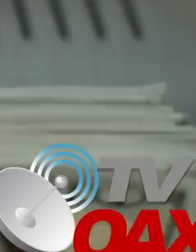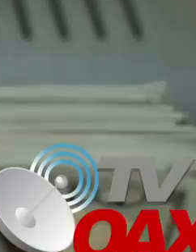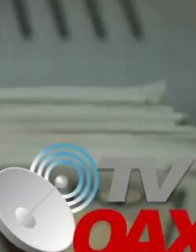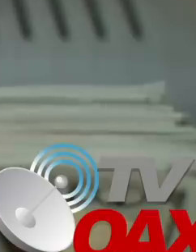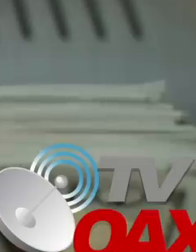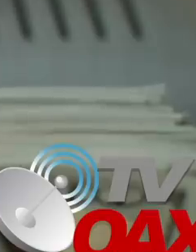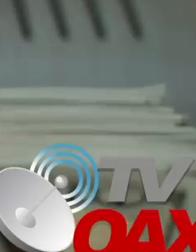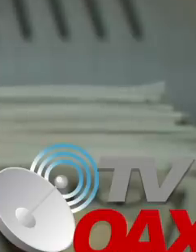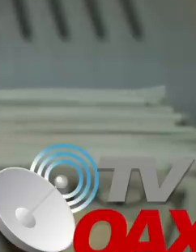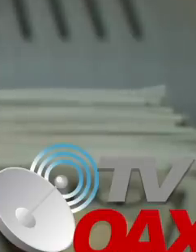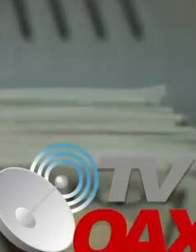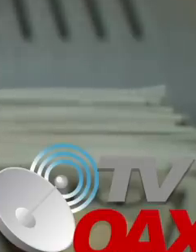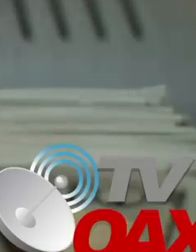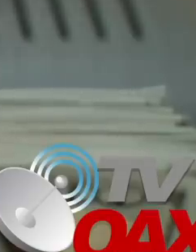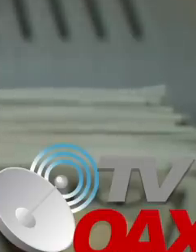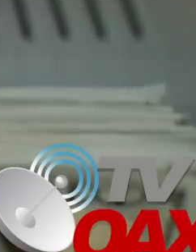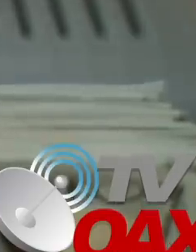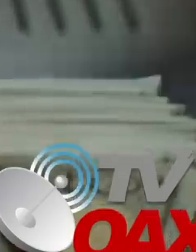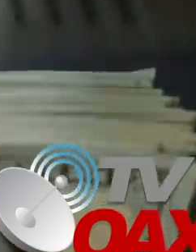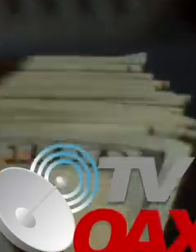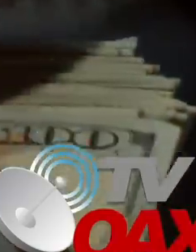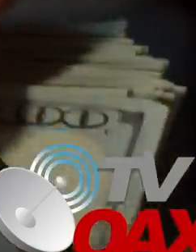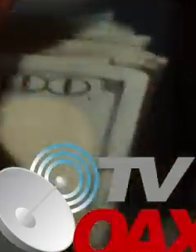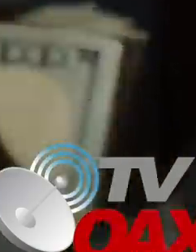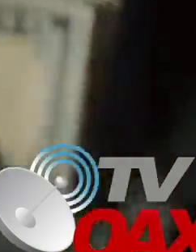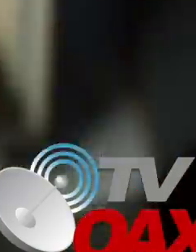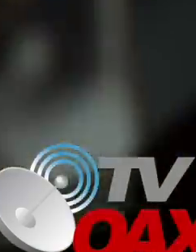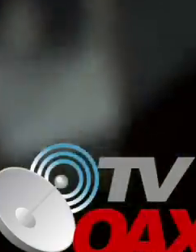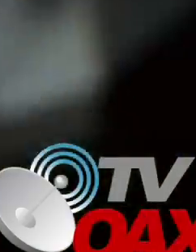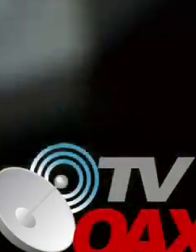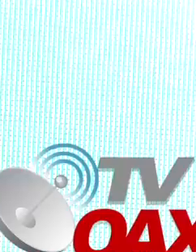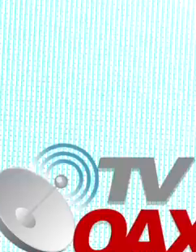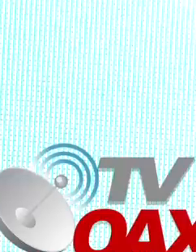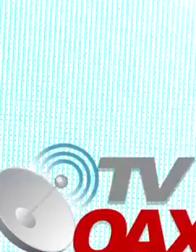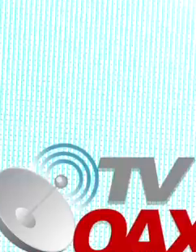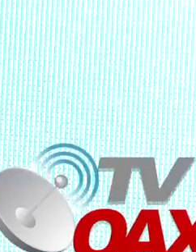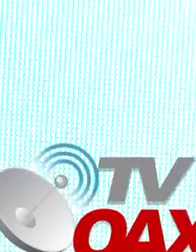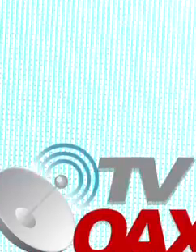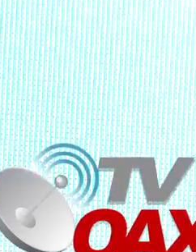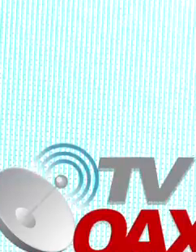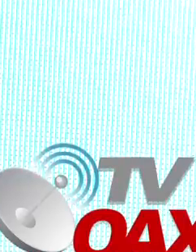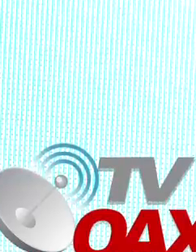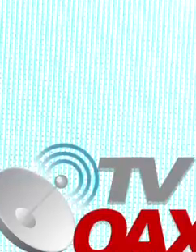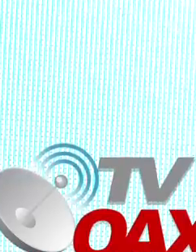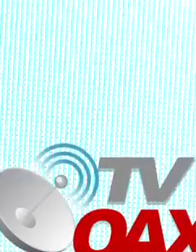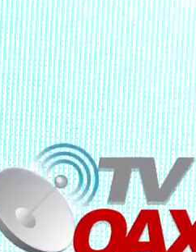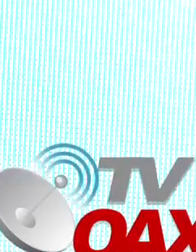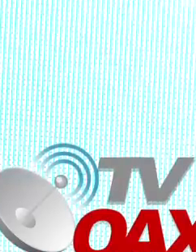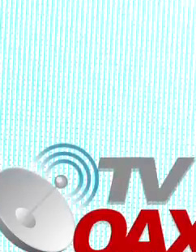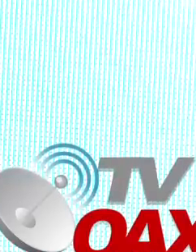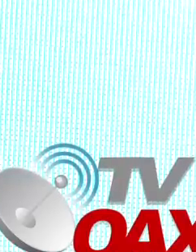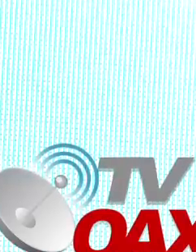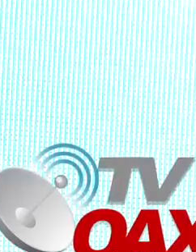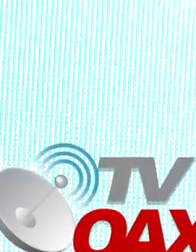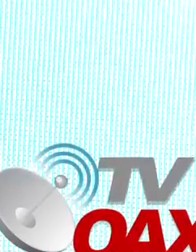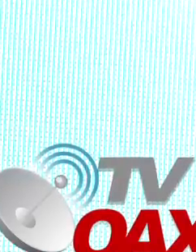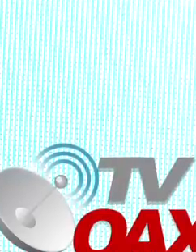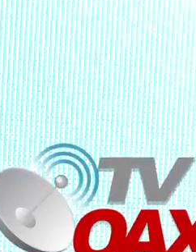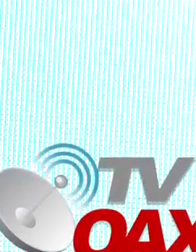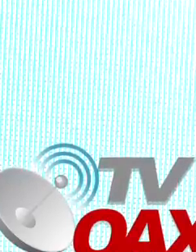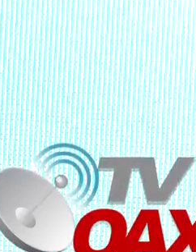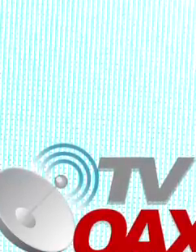de manera inmediata. Con este tipo de acciones vemos claramente que el